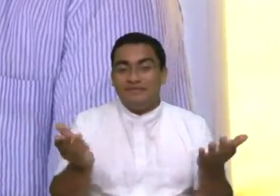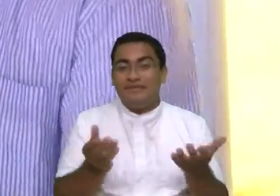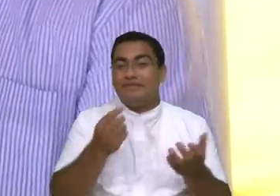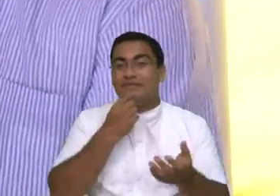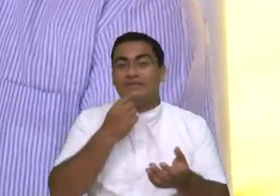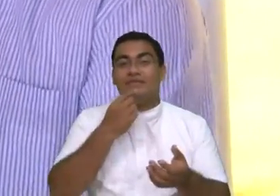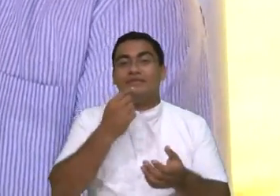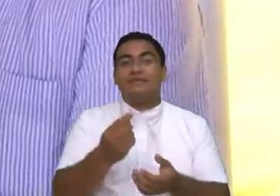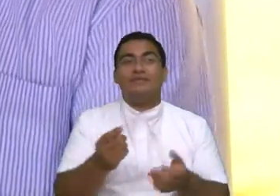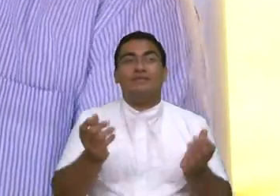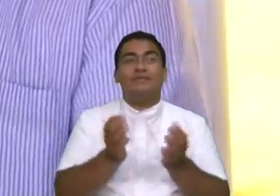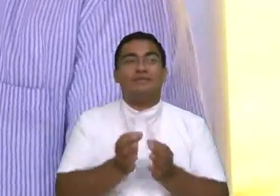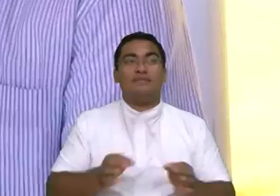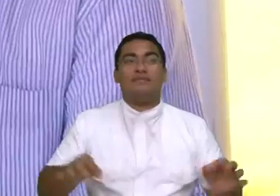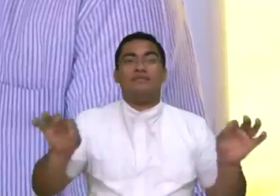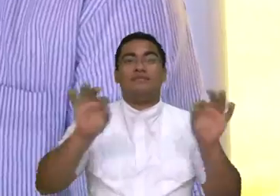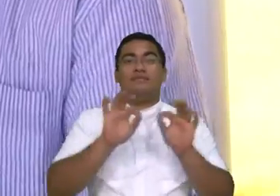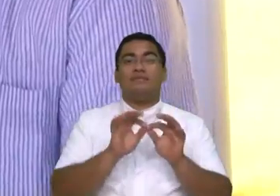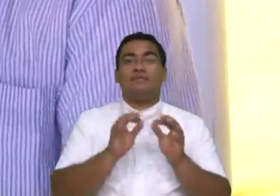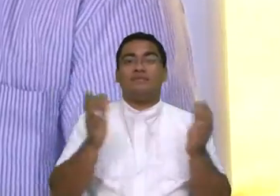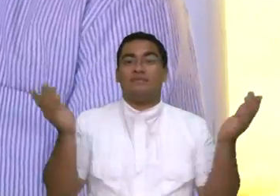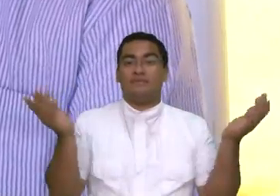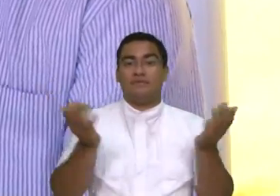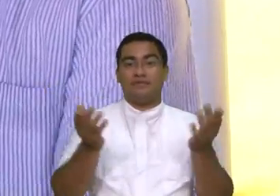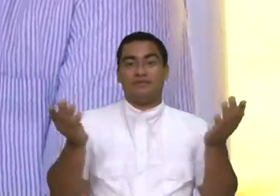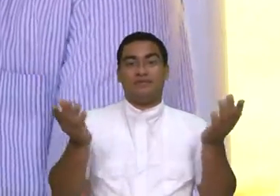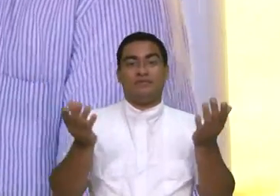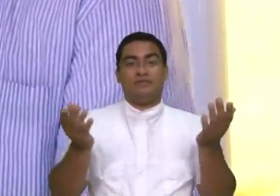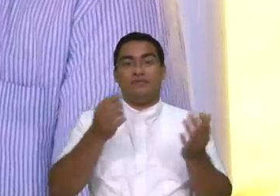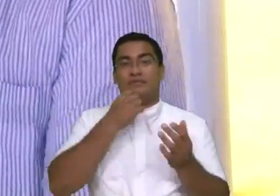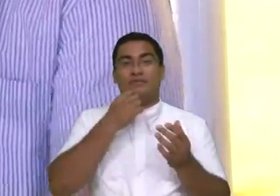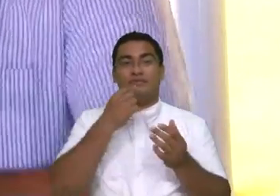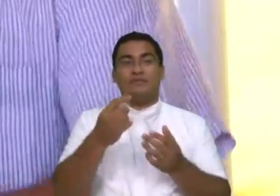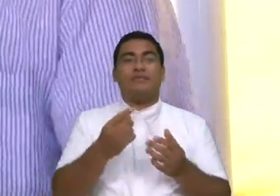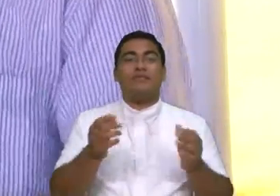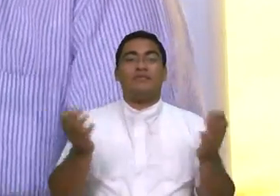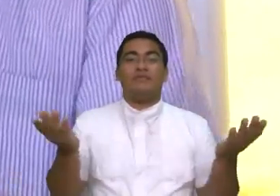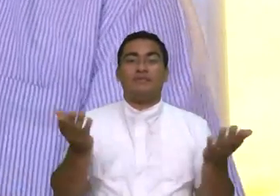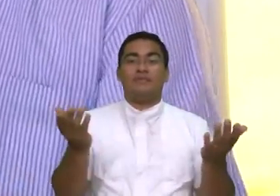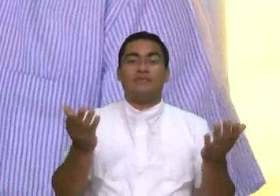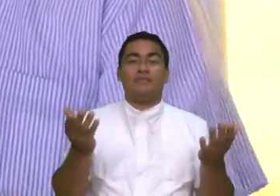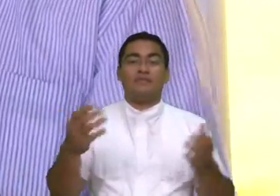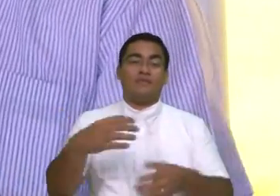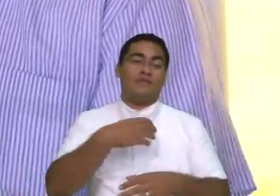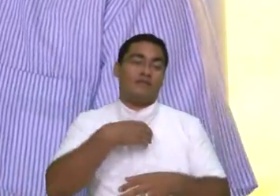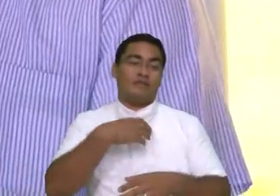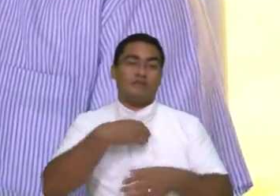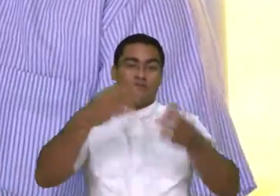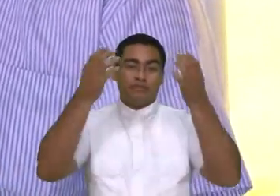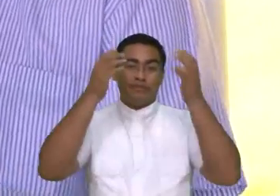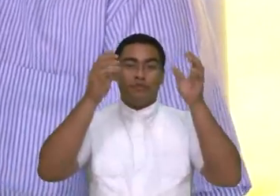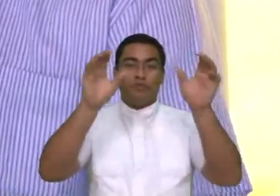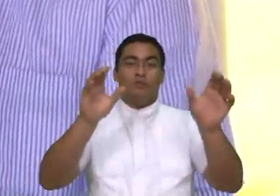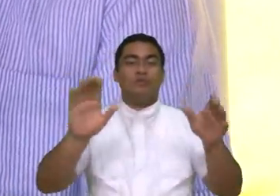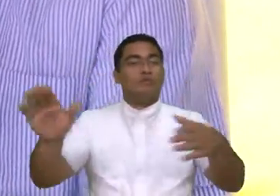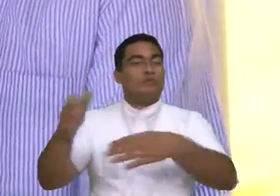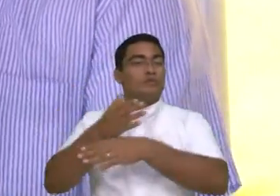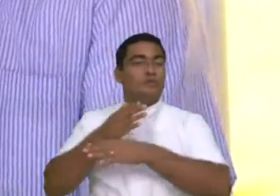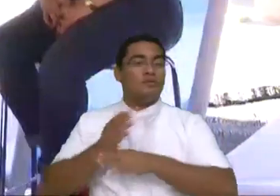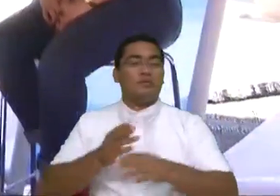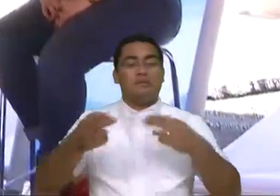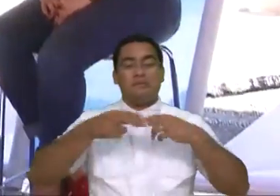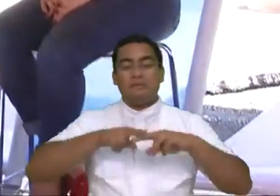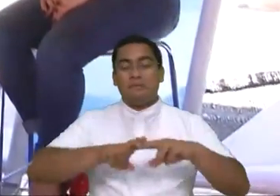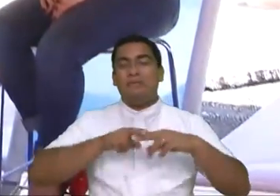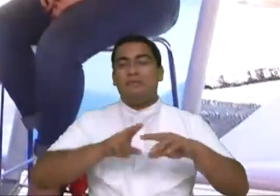actividades recreativas con los niños, ¿verdad?, donde habrá muchos premios y concursos, y sobre todo la tarde cultural que tenemos todos los fines de semana en el Parque Nacional de